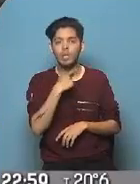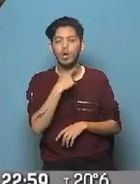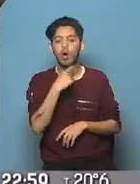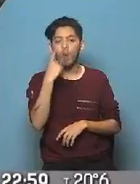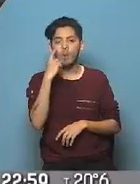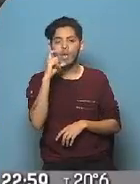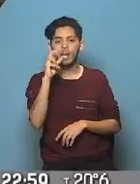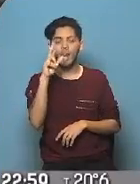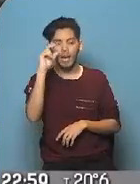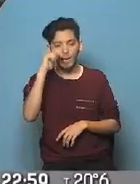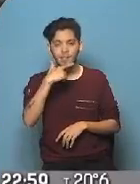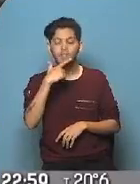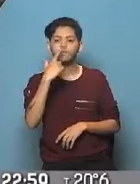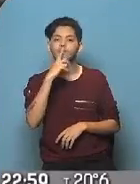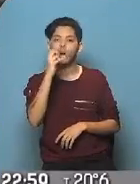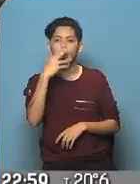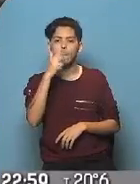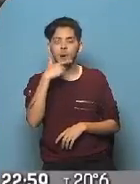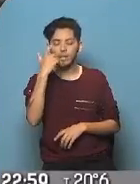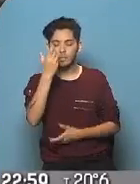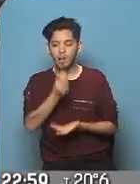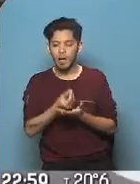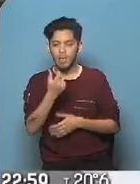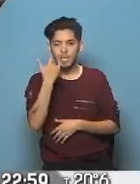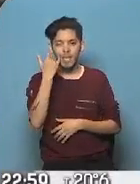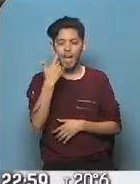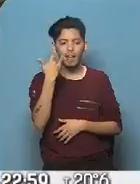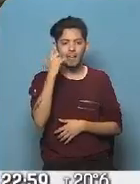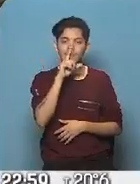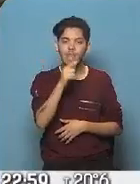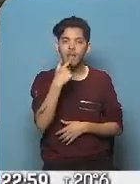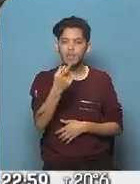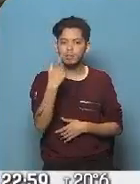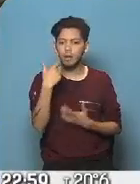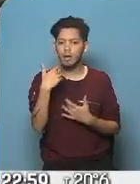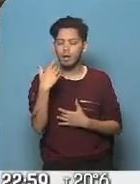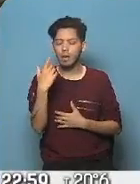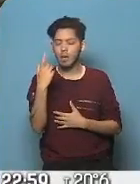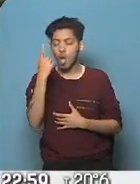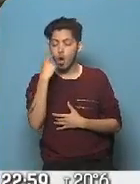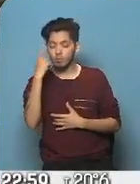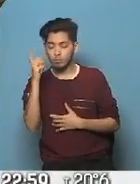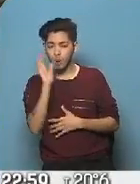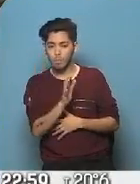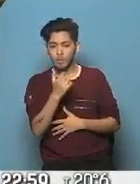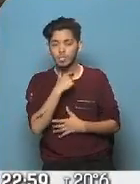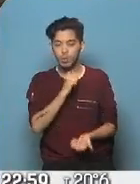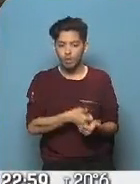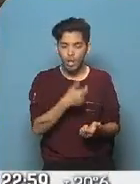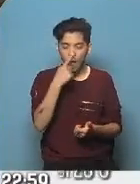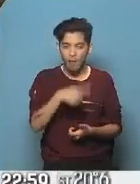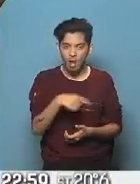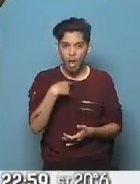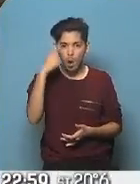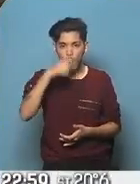o mans era k era candidato anita hill una mujer dijo que lo había amenazado y que había intentado violarlo y finalmente el